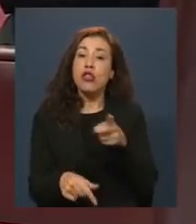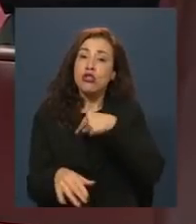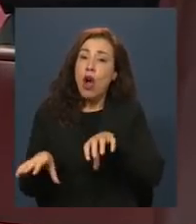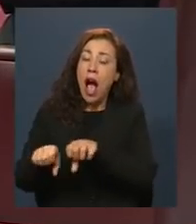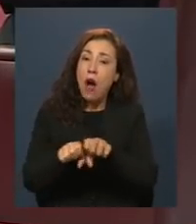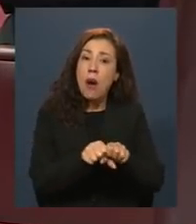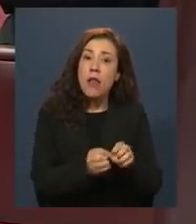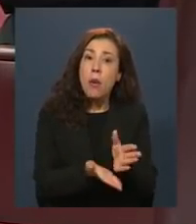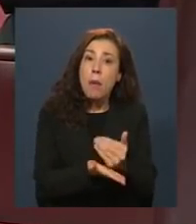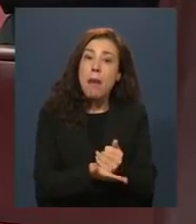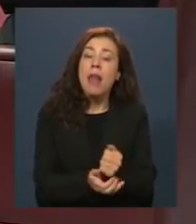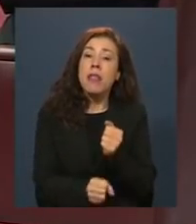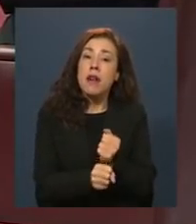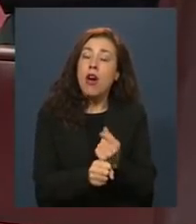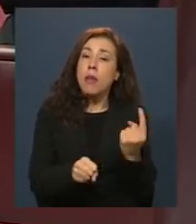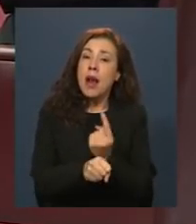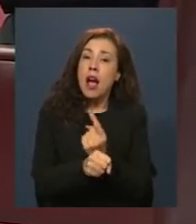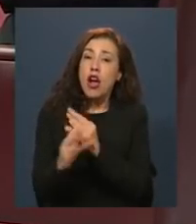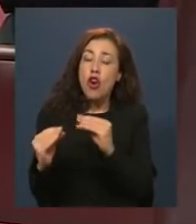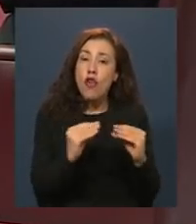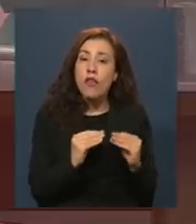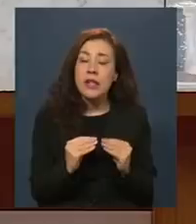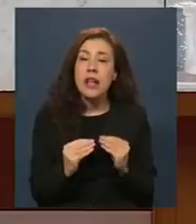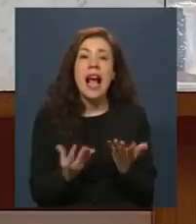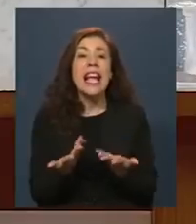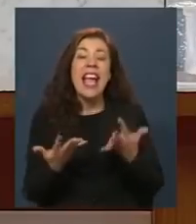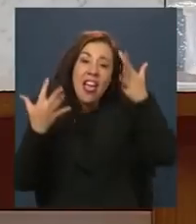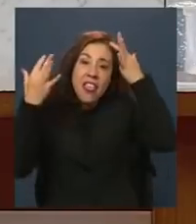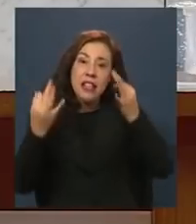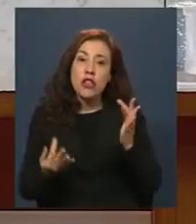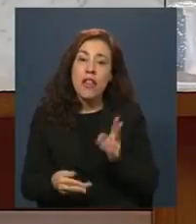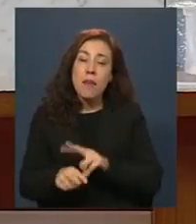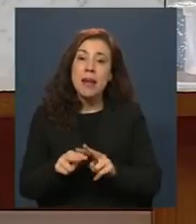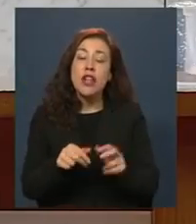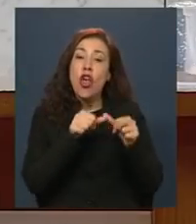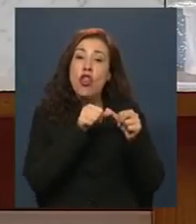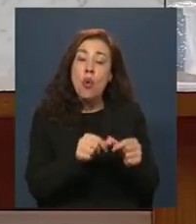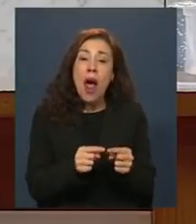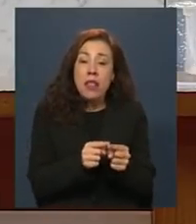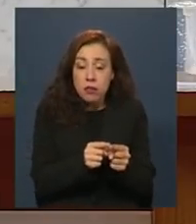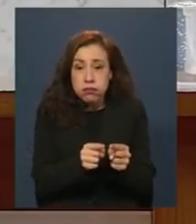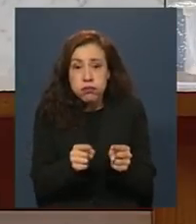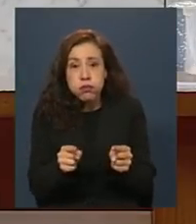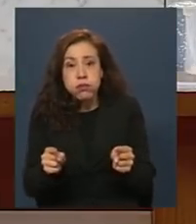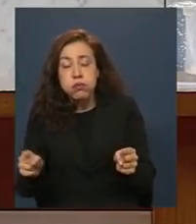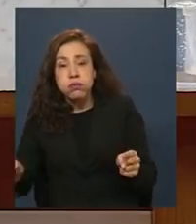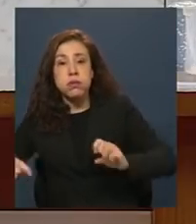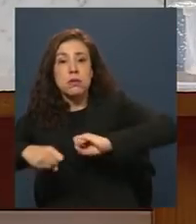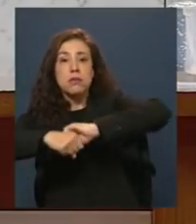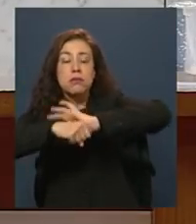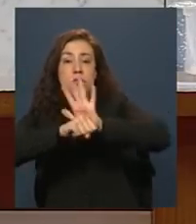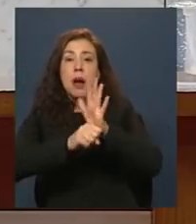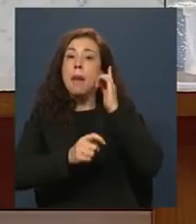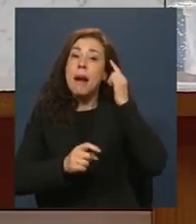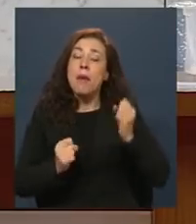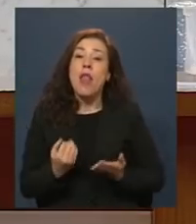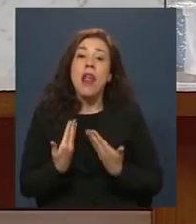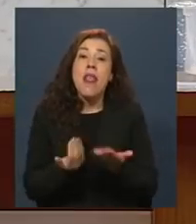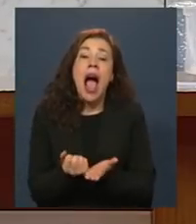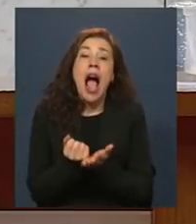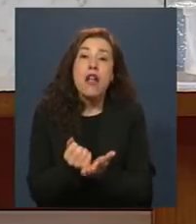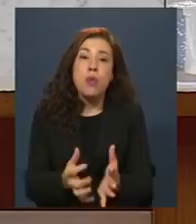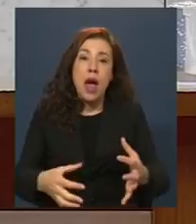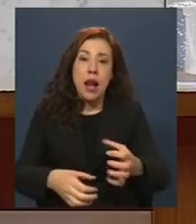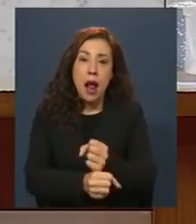un itinerario de conversaciones acerca de qué medidas tomar durante el tiempo que se prolongara la pandemia para brindar auxilio